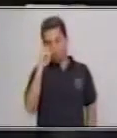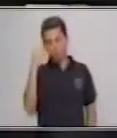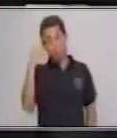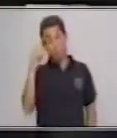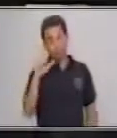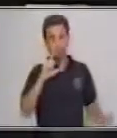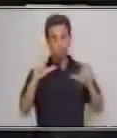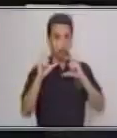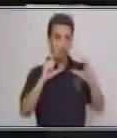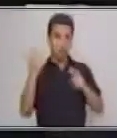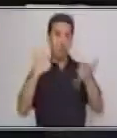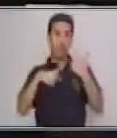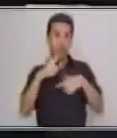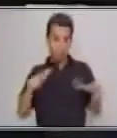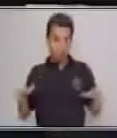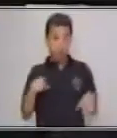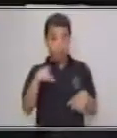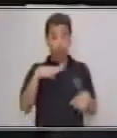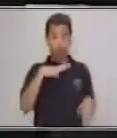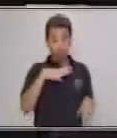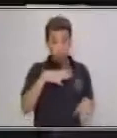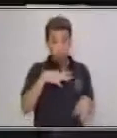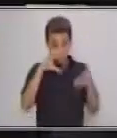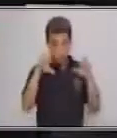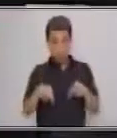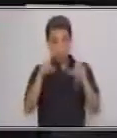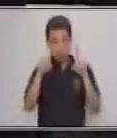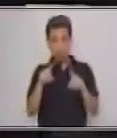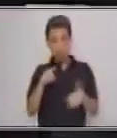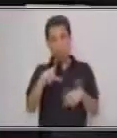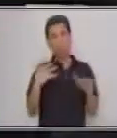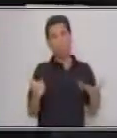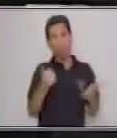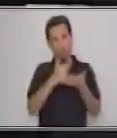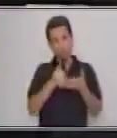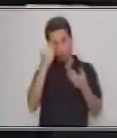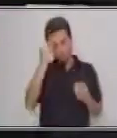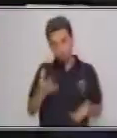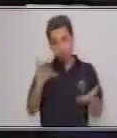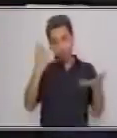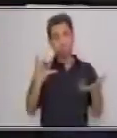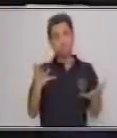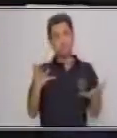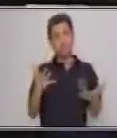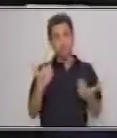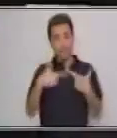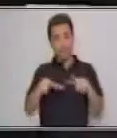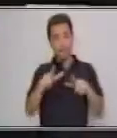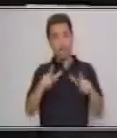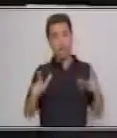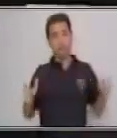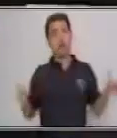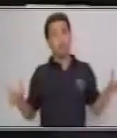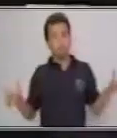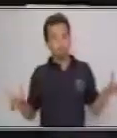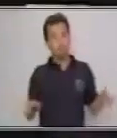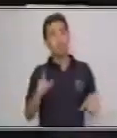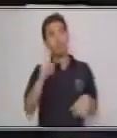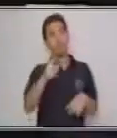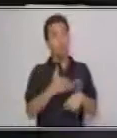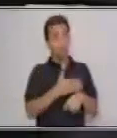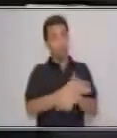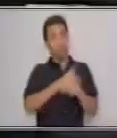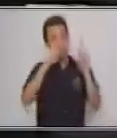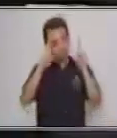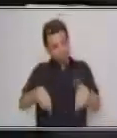la memoria y la habilidad lingüística. Antes de empezar, les recuerdo lavarse las manos constantemente con mucha agua y jabón.